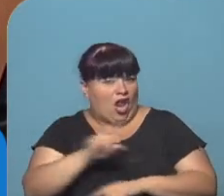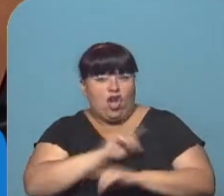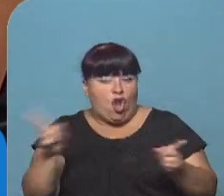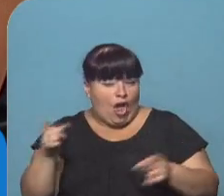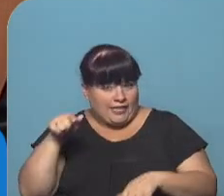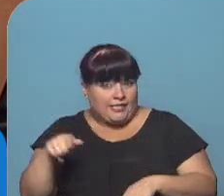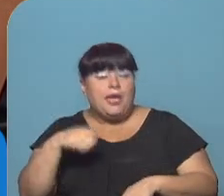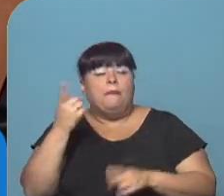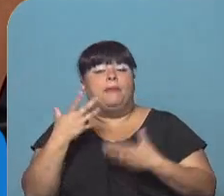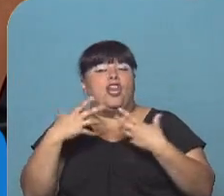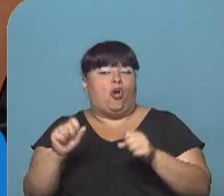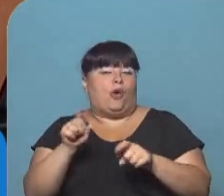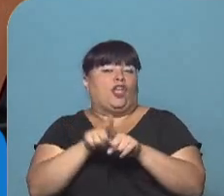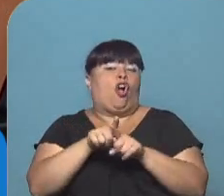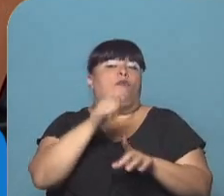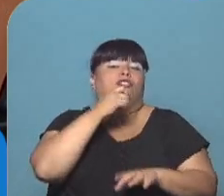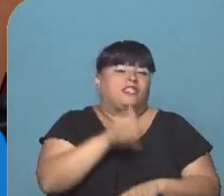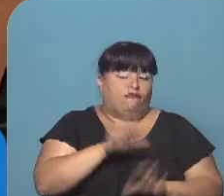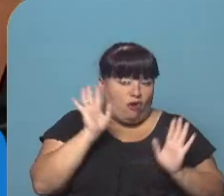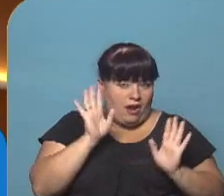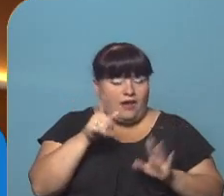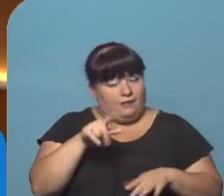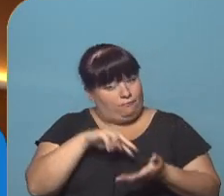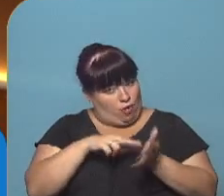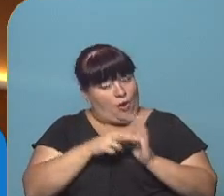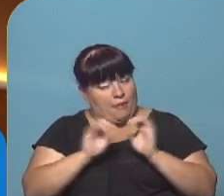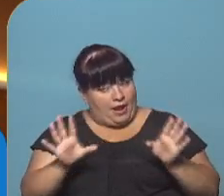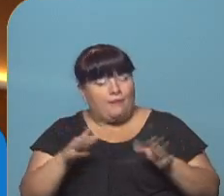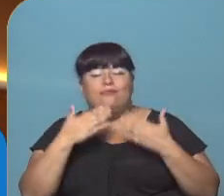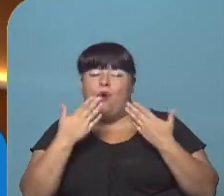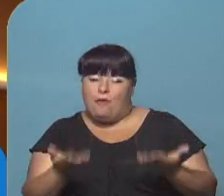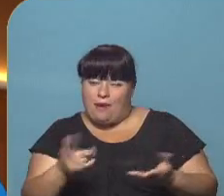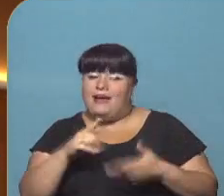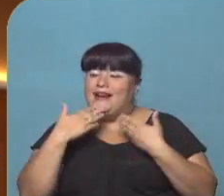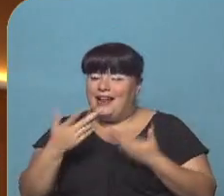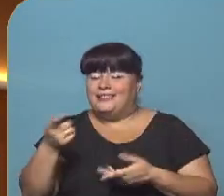siendo otitis, pero diagnosticadas como otitis, lo cual ya estamos en un problema. Exactamente. Muy amable, doctor. Gracias. Gracias.